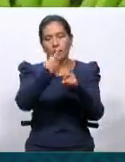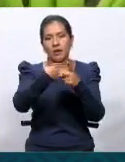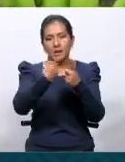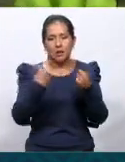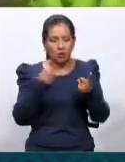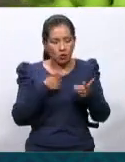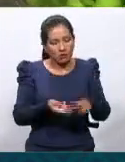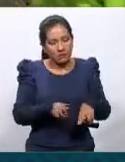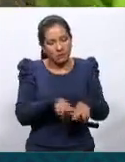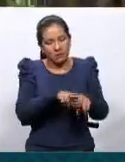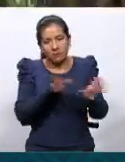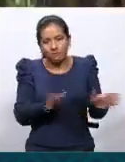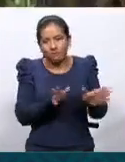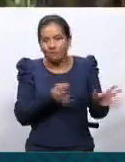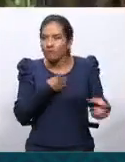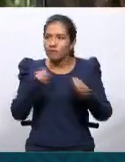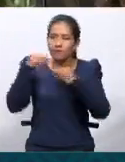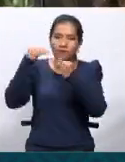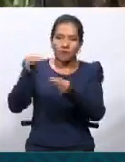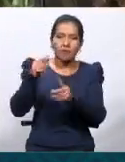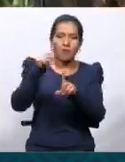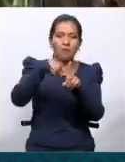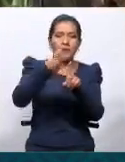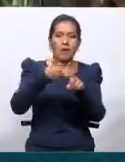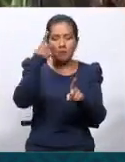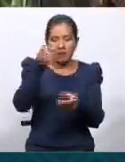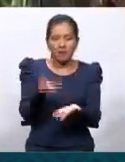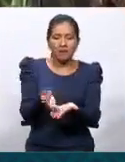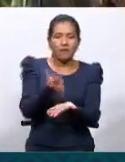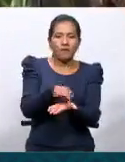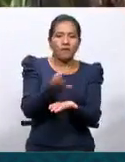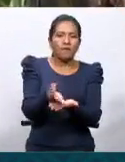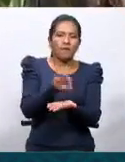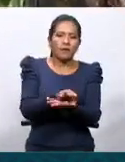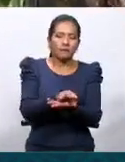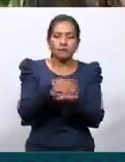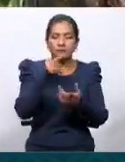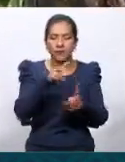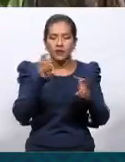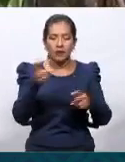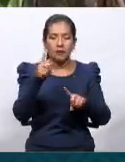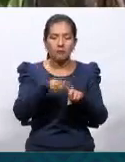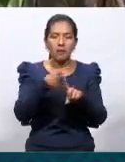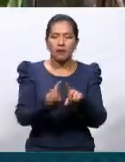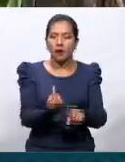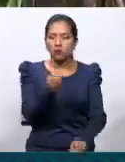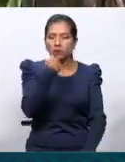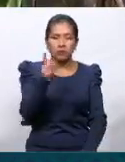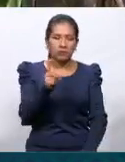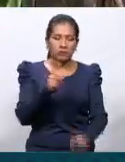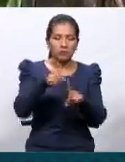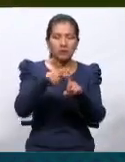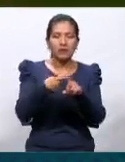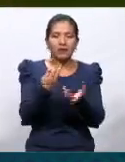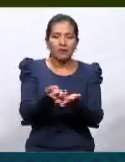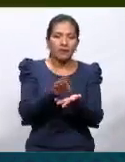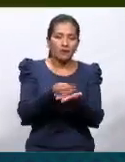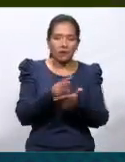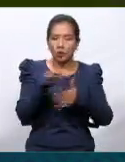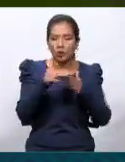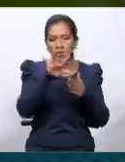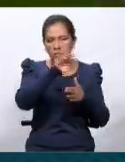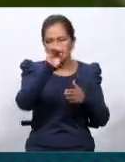impulsar el plátano de freír. ¿Qué cantidad está yendo a Argentina? De freír estamos hablando un 5%, menos, es, pero